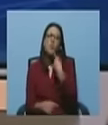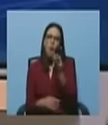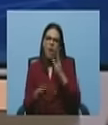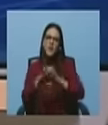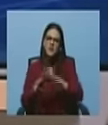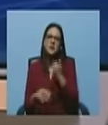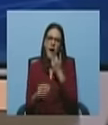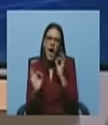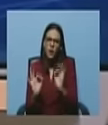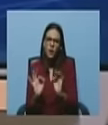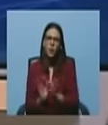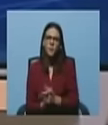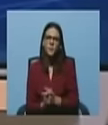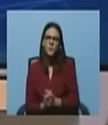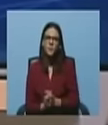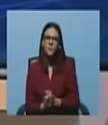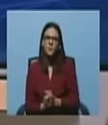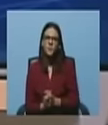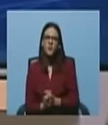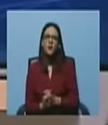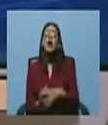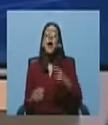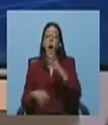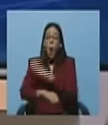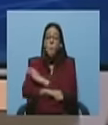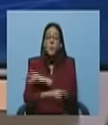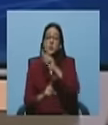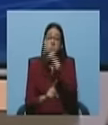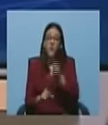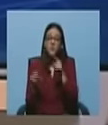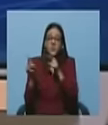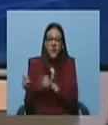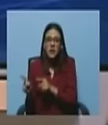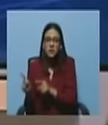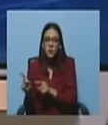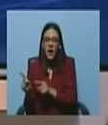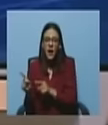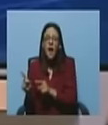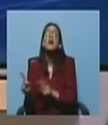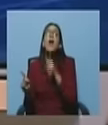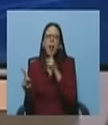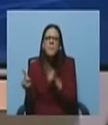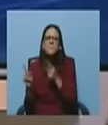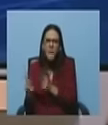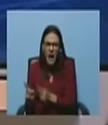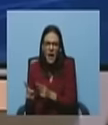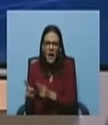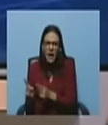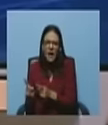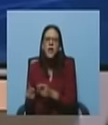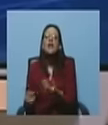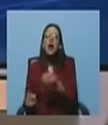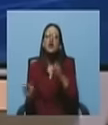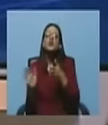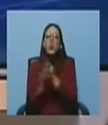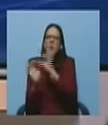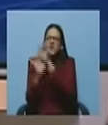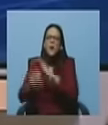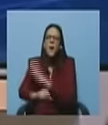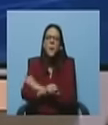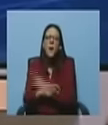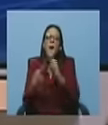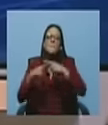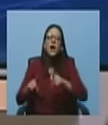Yo les voy a decir algo. La oposición venezolana es mala en la oposición, pero es